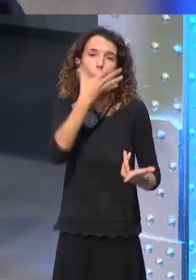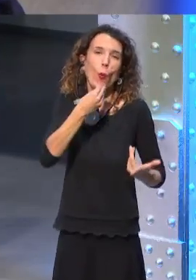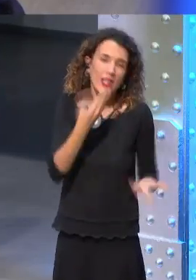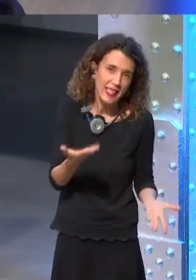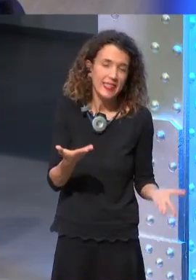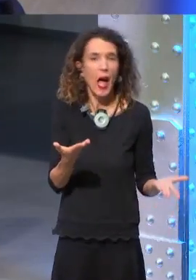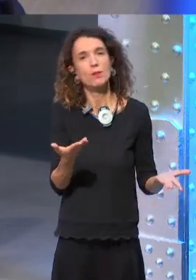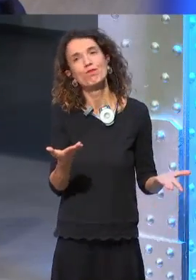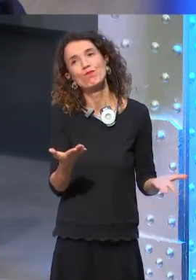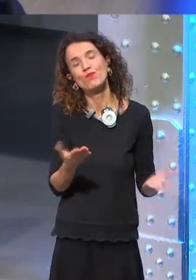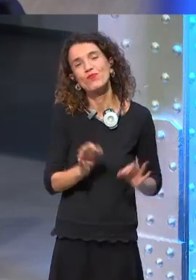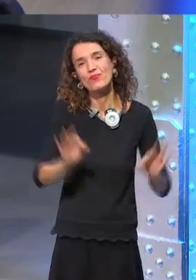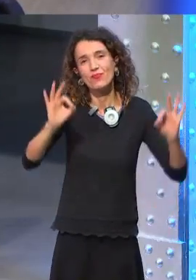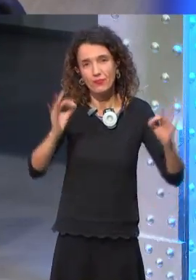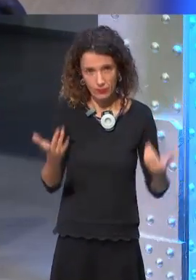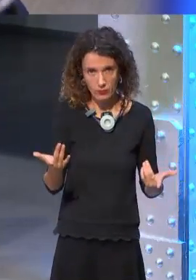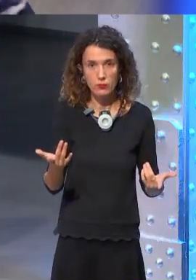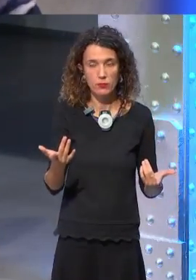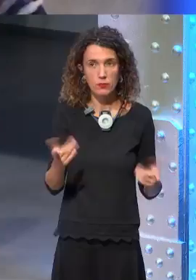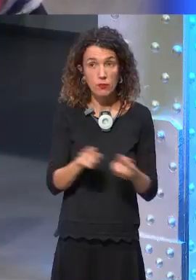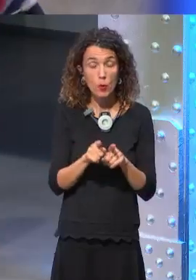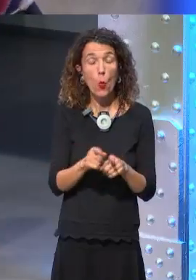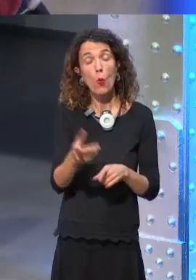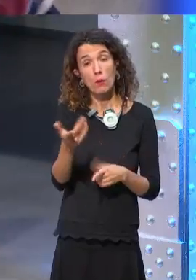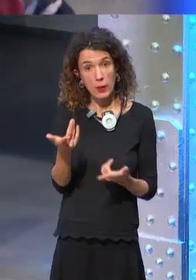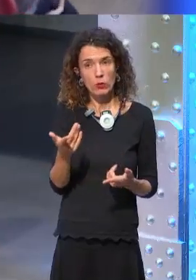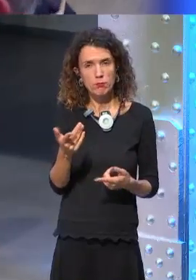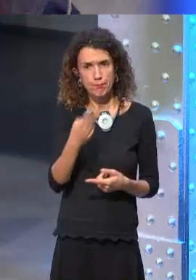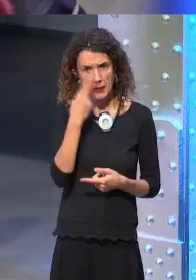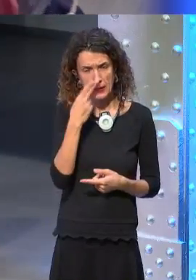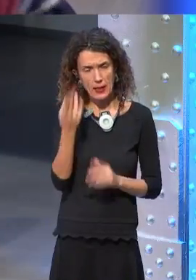pero es muy agradable crear esta